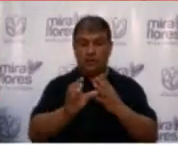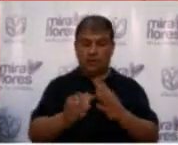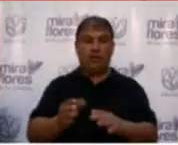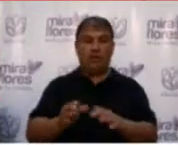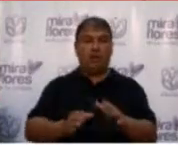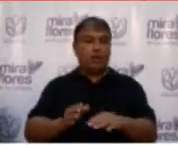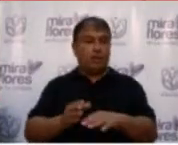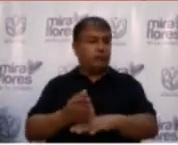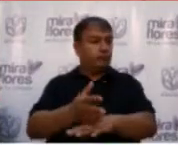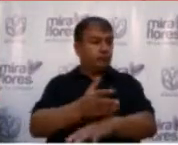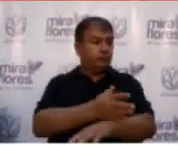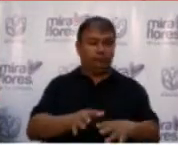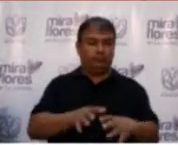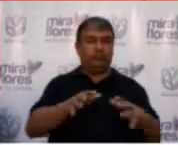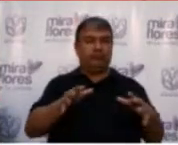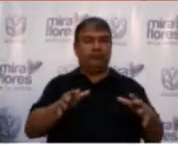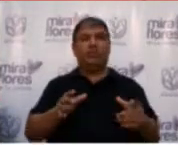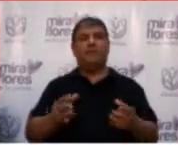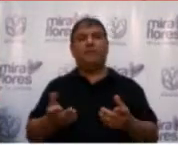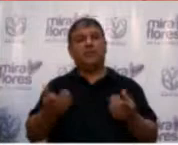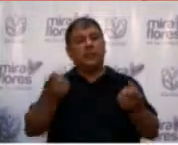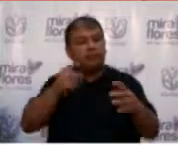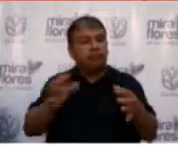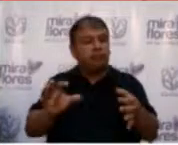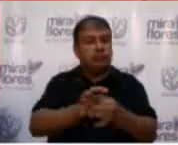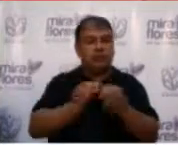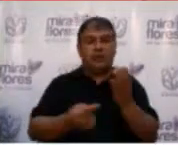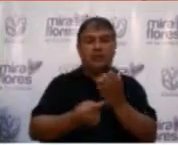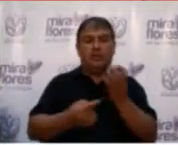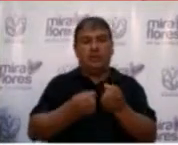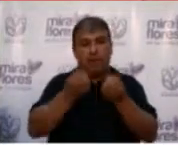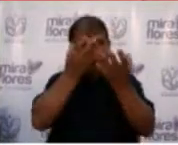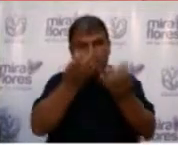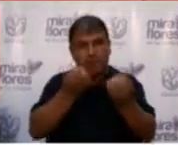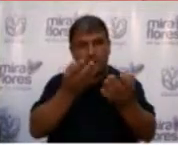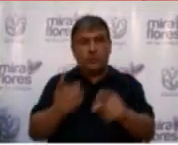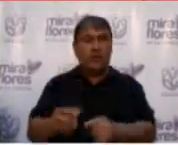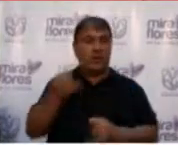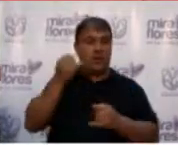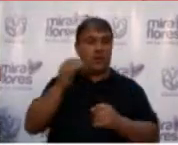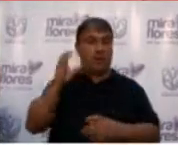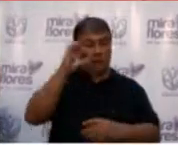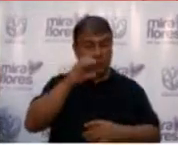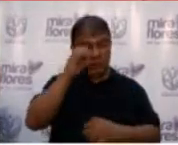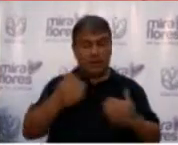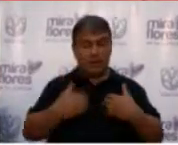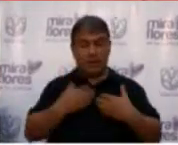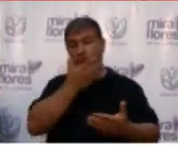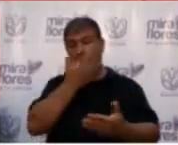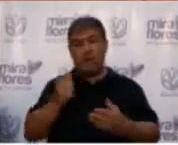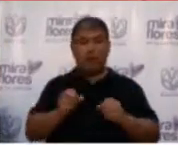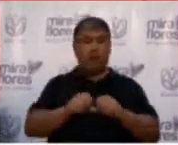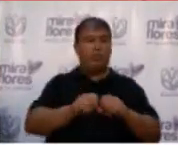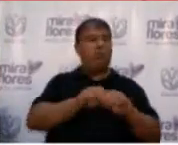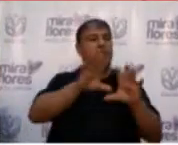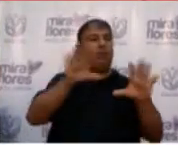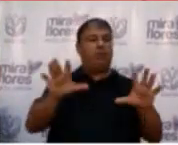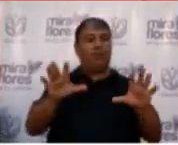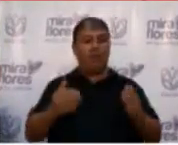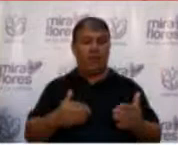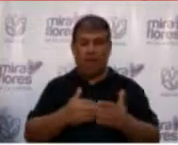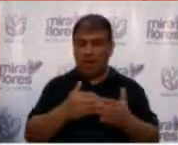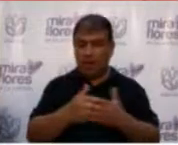van a la vanguardia en cuanto a tecnología y la información, y en la búsqueda de tener una mejor transparencia,